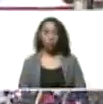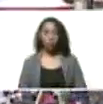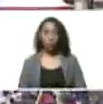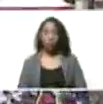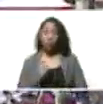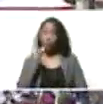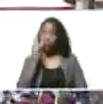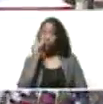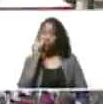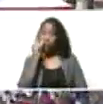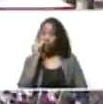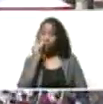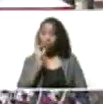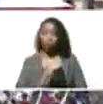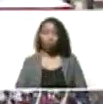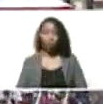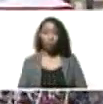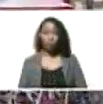Muchachos,